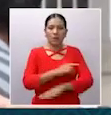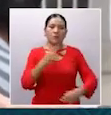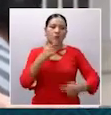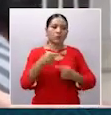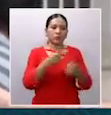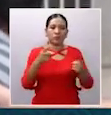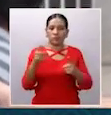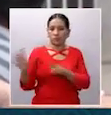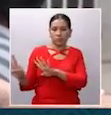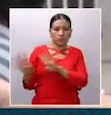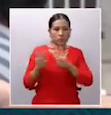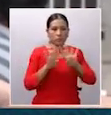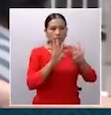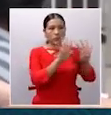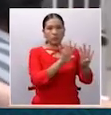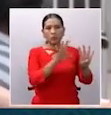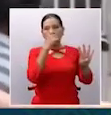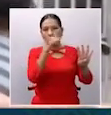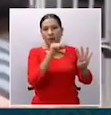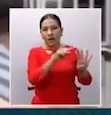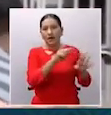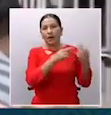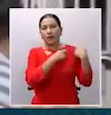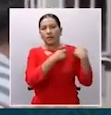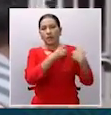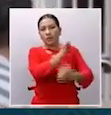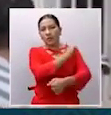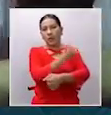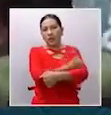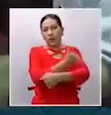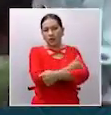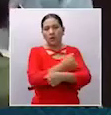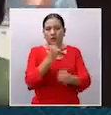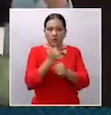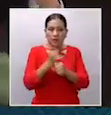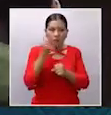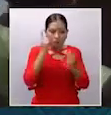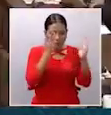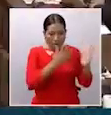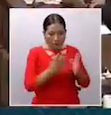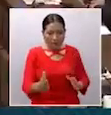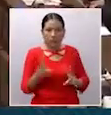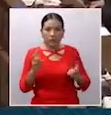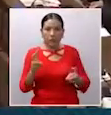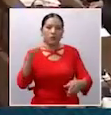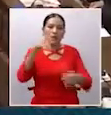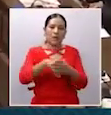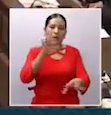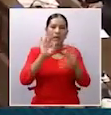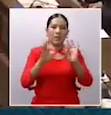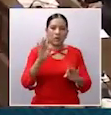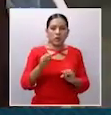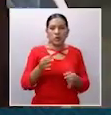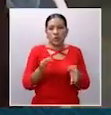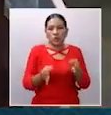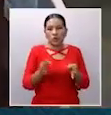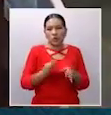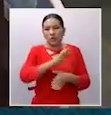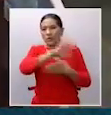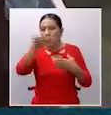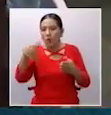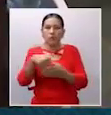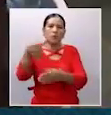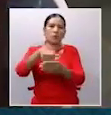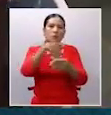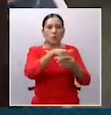poder aprobar quienes irían como precandidatos rumbo a las elecciones judiciales para que continúe el cronograma